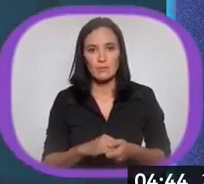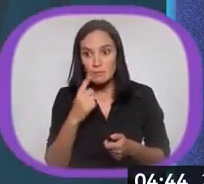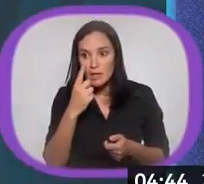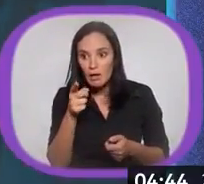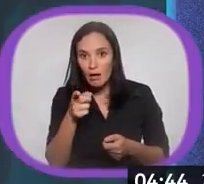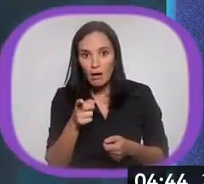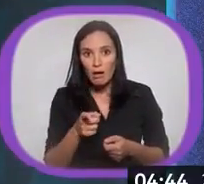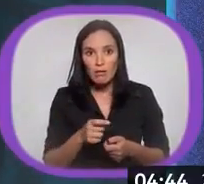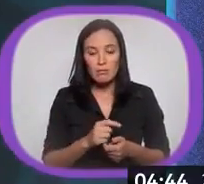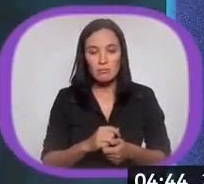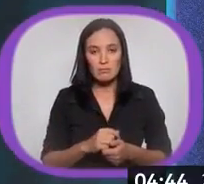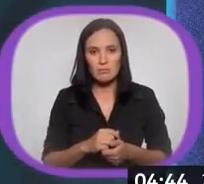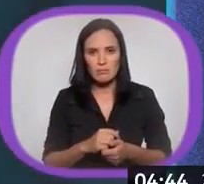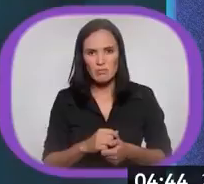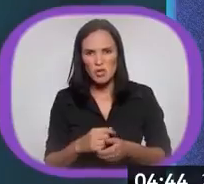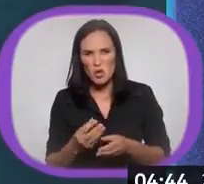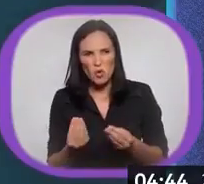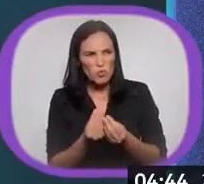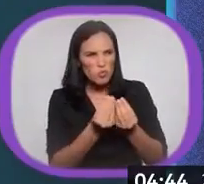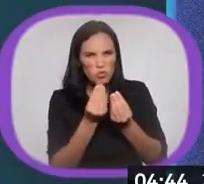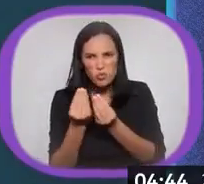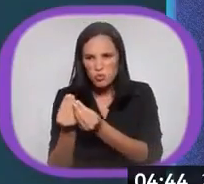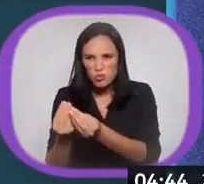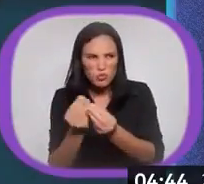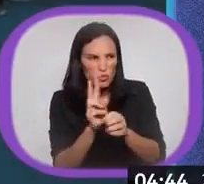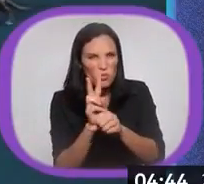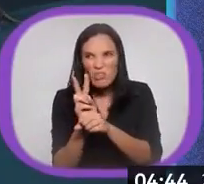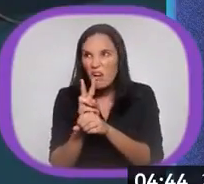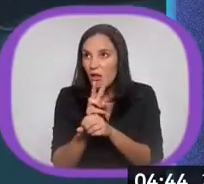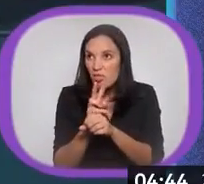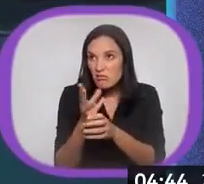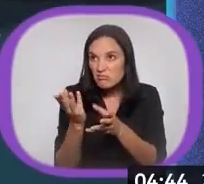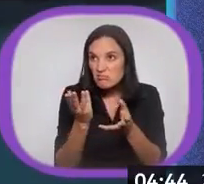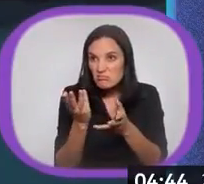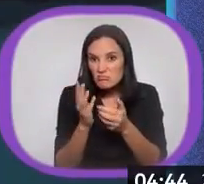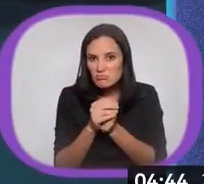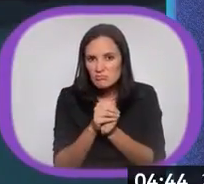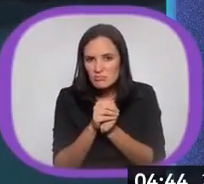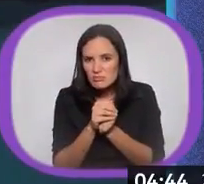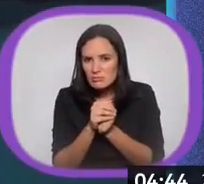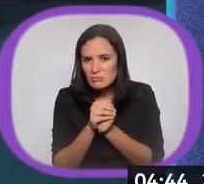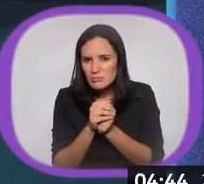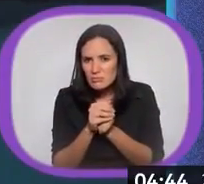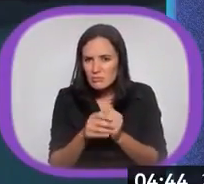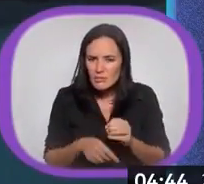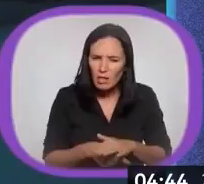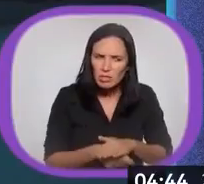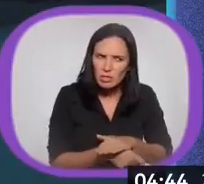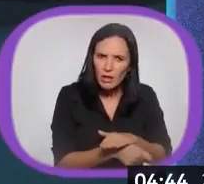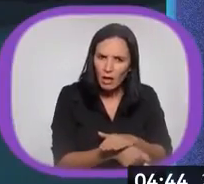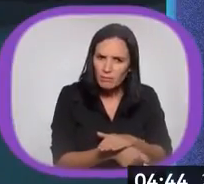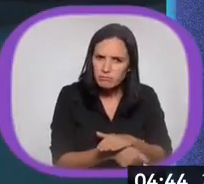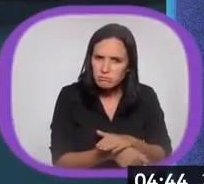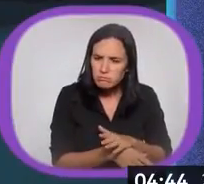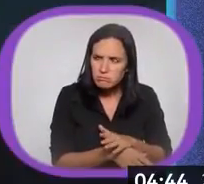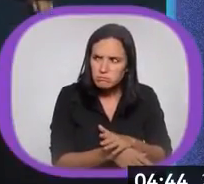Rat-Trap, mira esto. Hay demasiada seguridad para una bodega de refacciones. No hay ninguna trampa de la que esta rata no